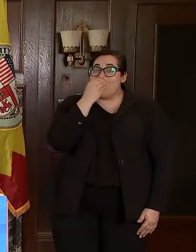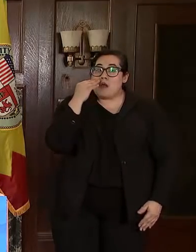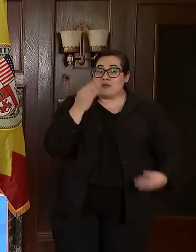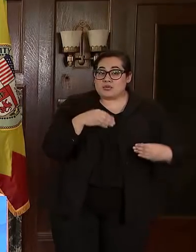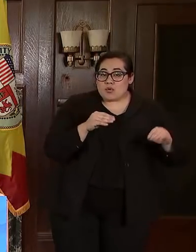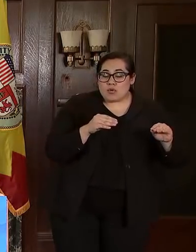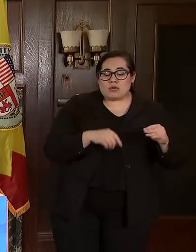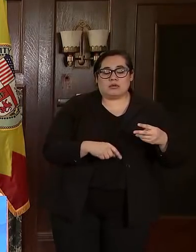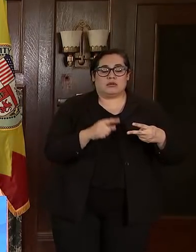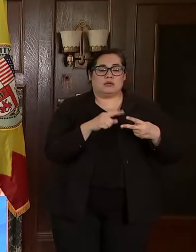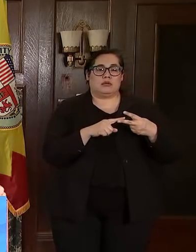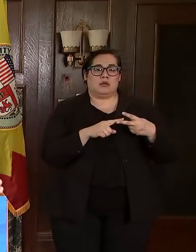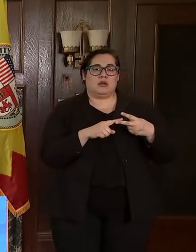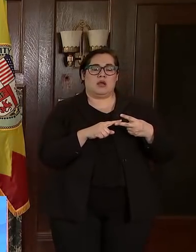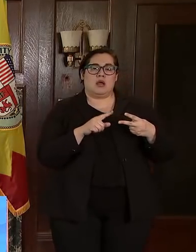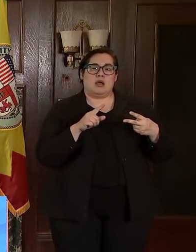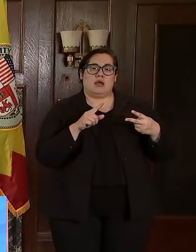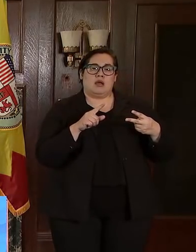floristerías,